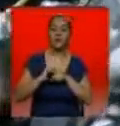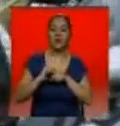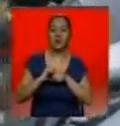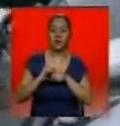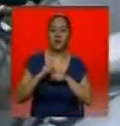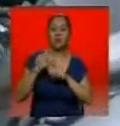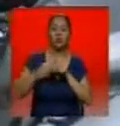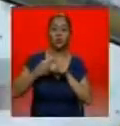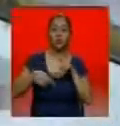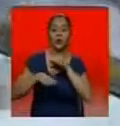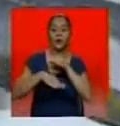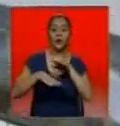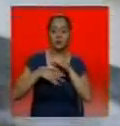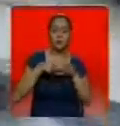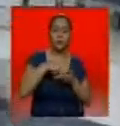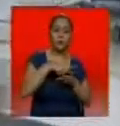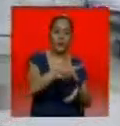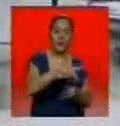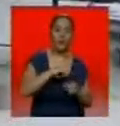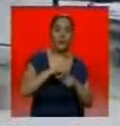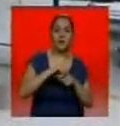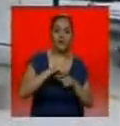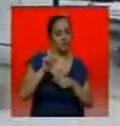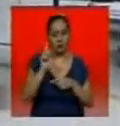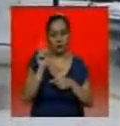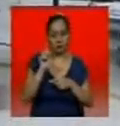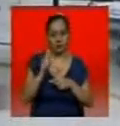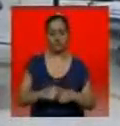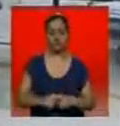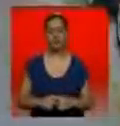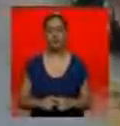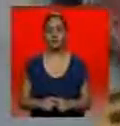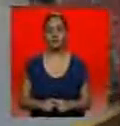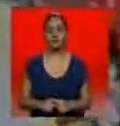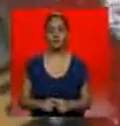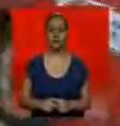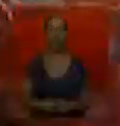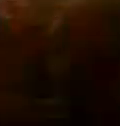básico a quienes estén realizando sus prácticas profesionales. Silratras Laviña, Gama Noticias.